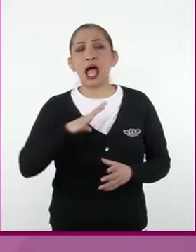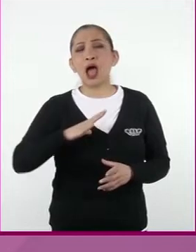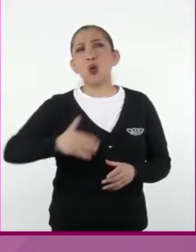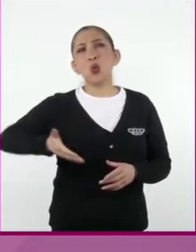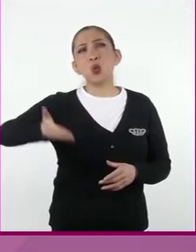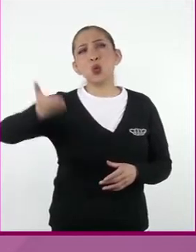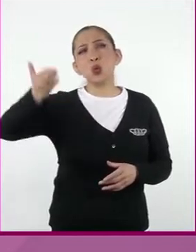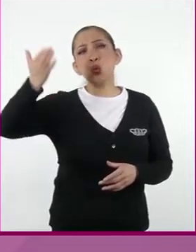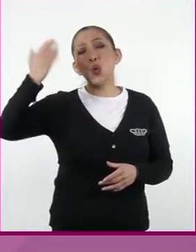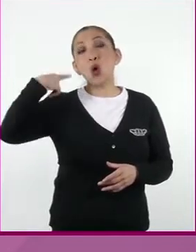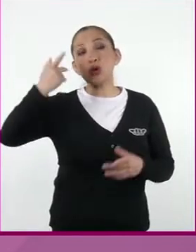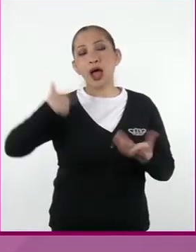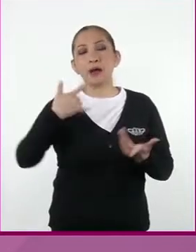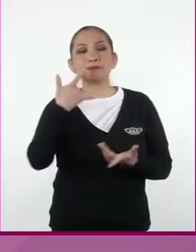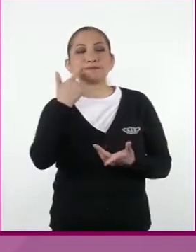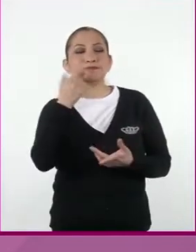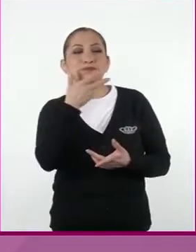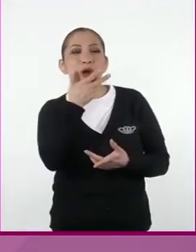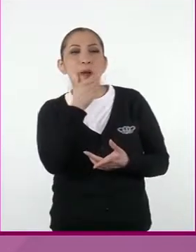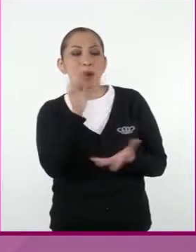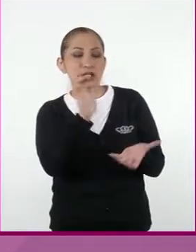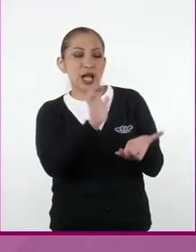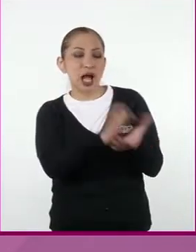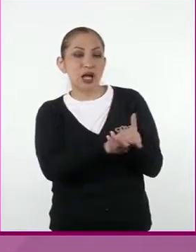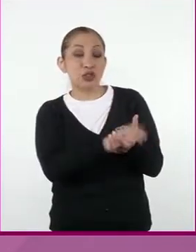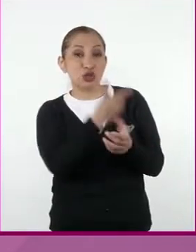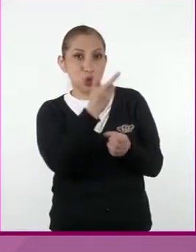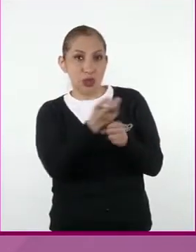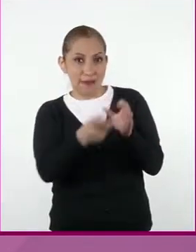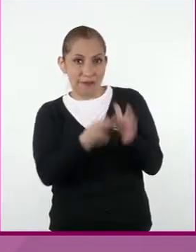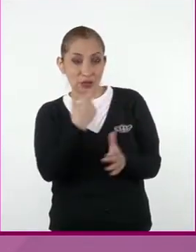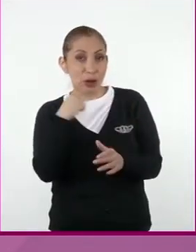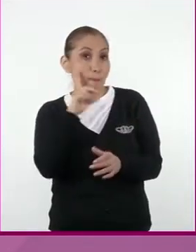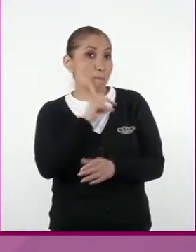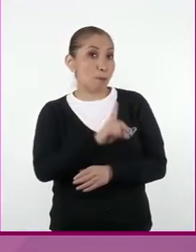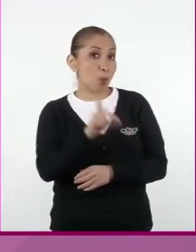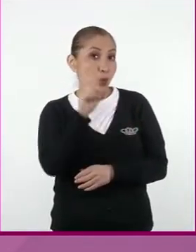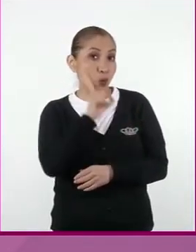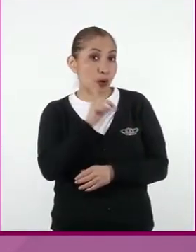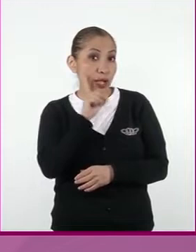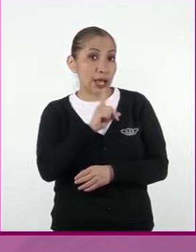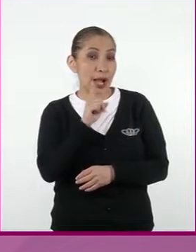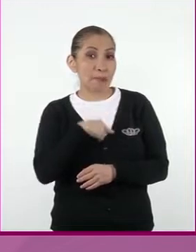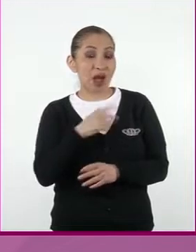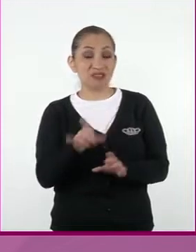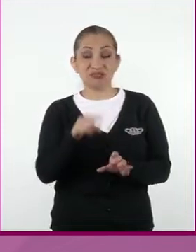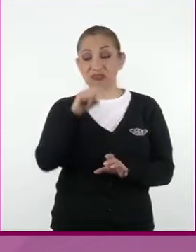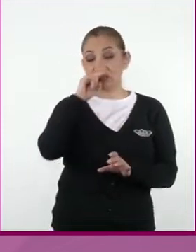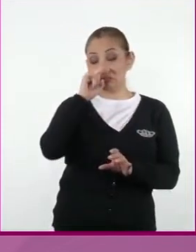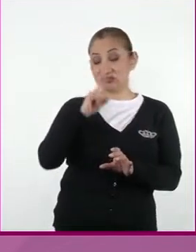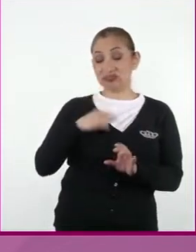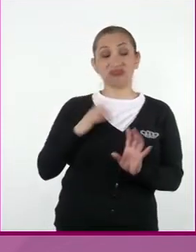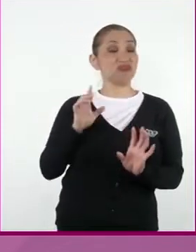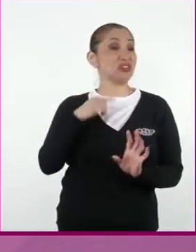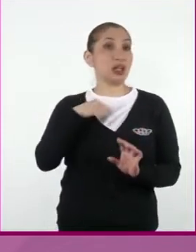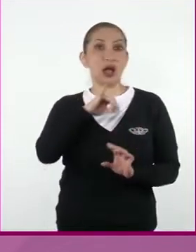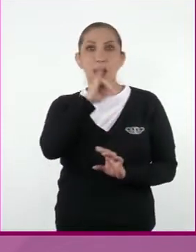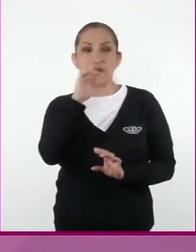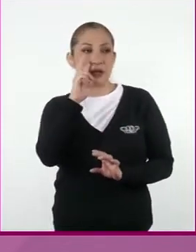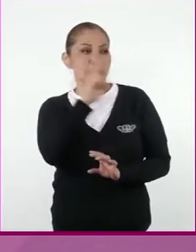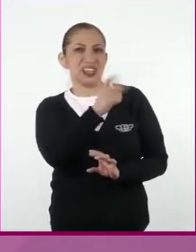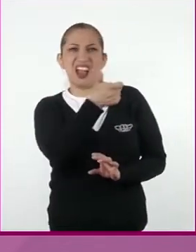una vez un gentil hombre que se casó en segundas nupcias con una mujer, la más altanera y orgullosa que jamás se haya